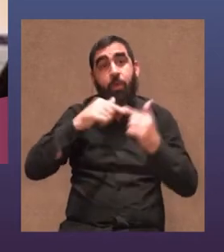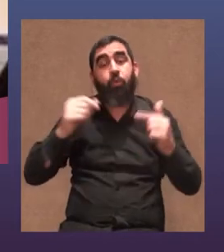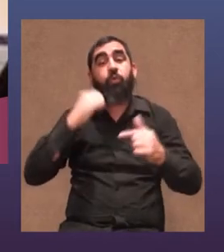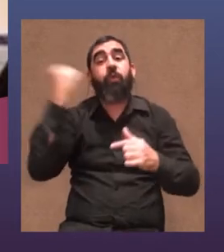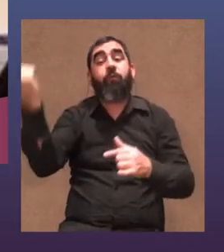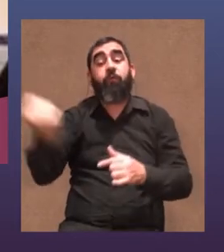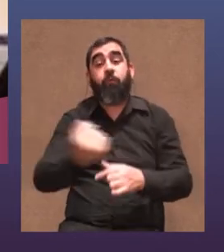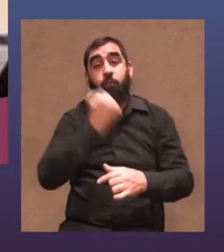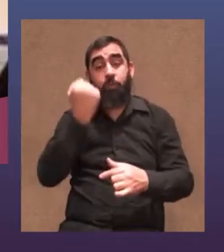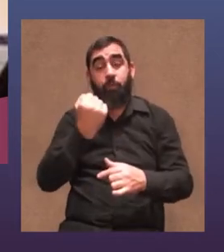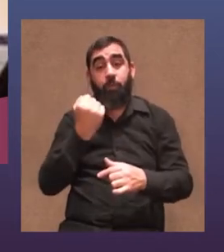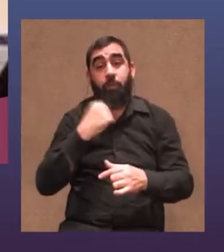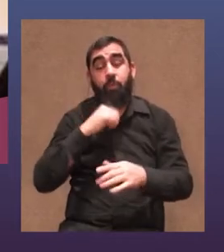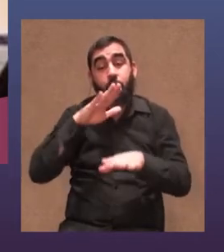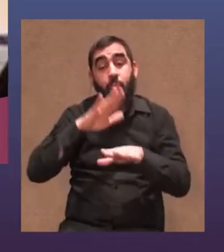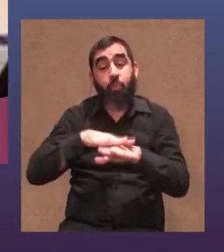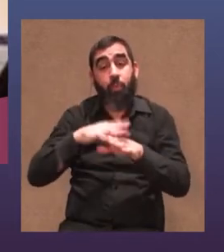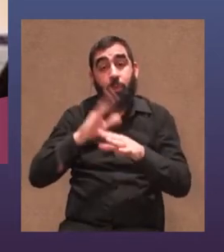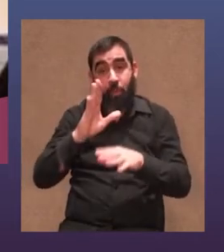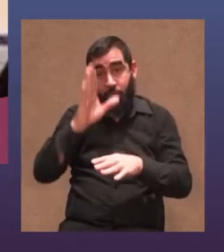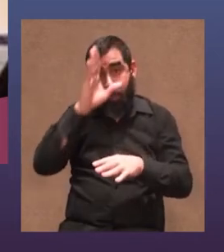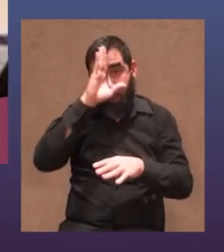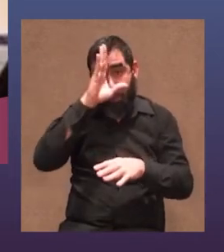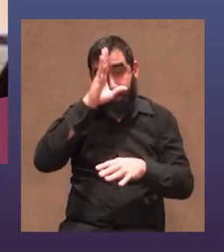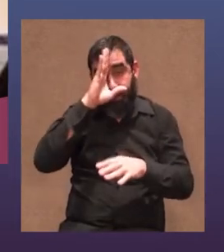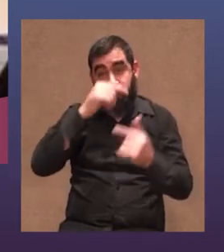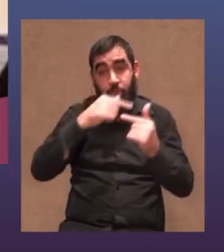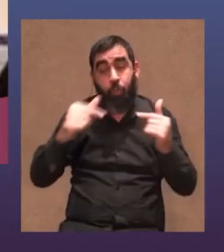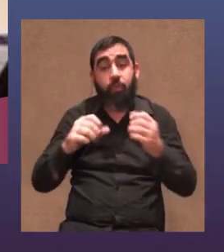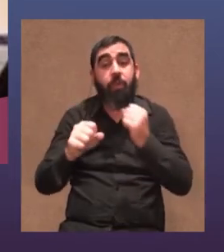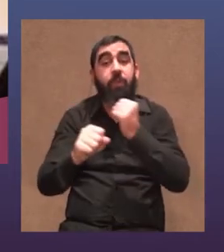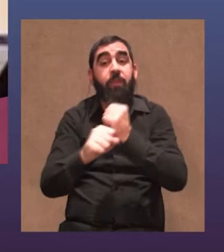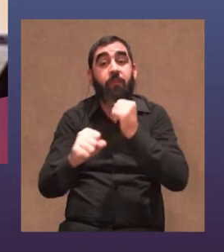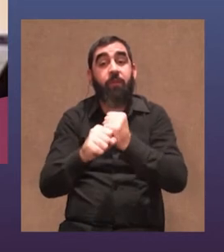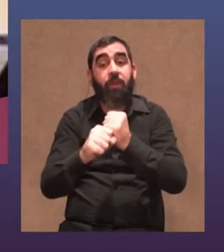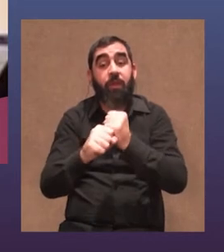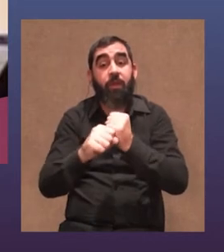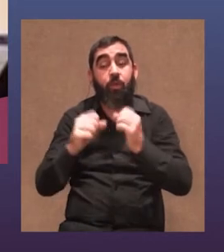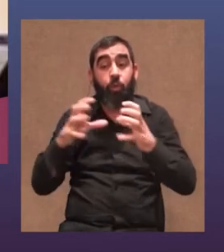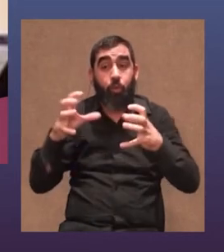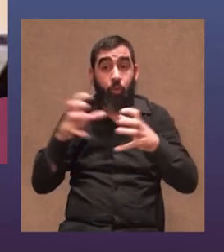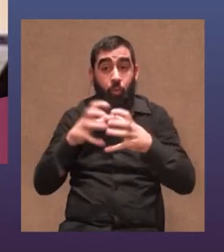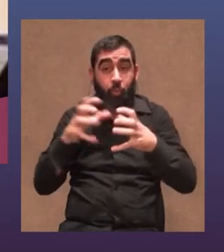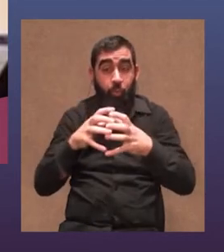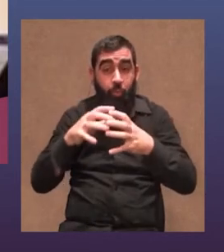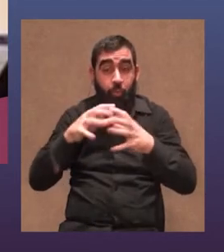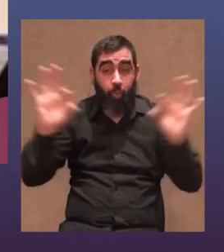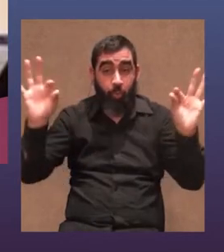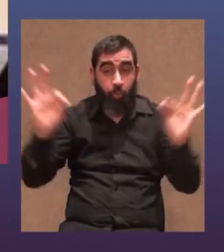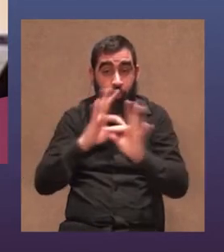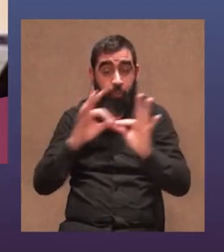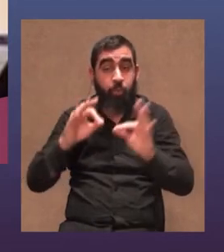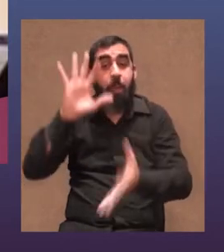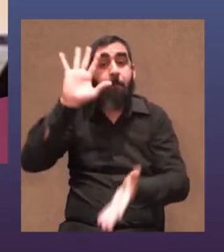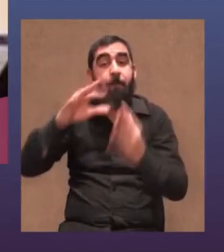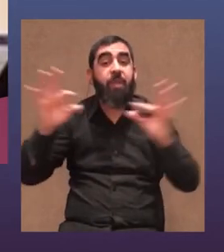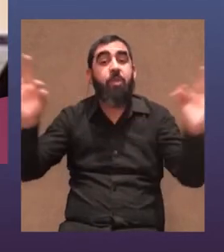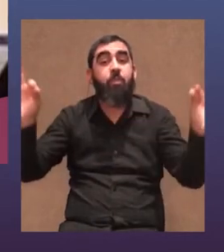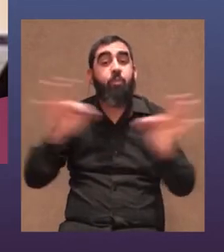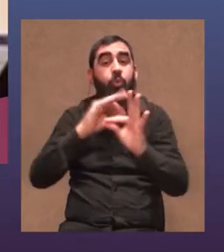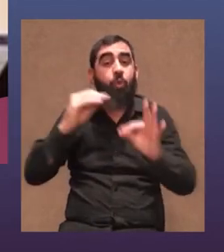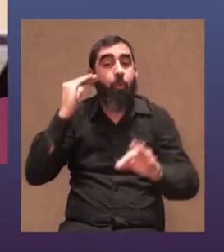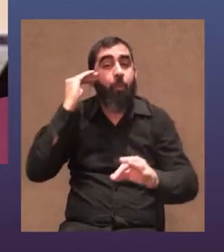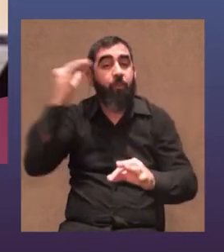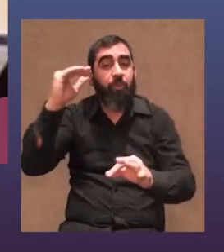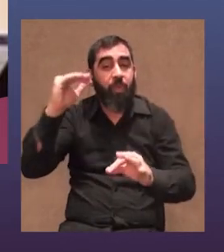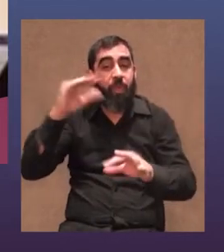que es fundamental, hay una parte del aprendizaje que es en el conjunto de trabajar con las orquestas y sobre todo con músicos profesionales que te